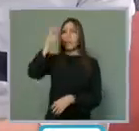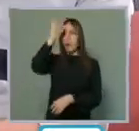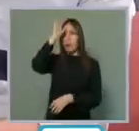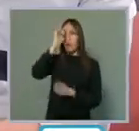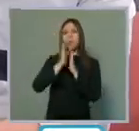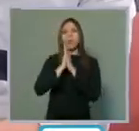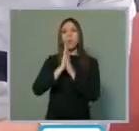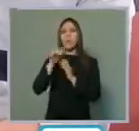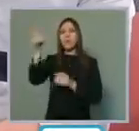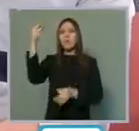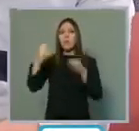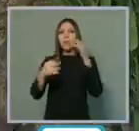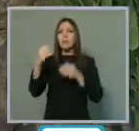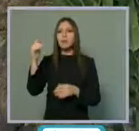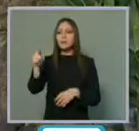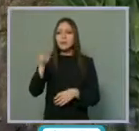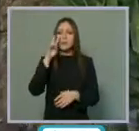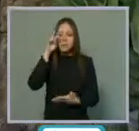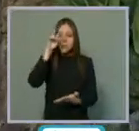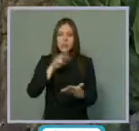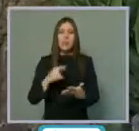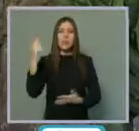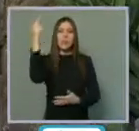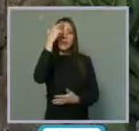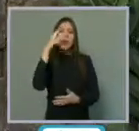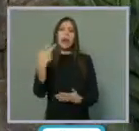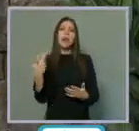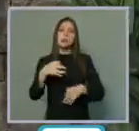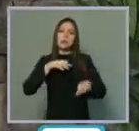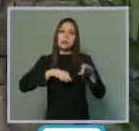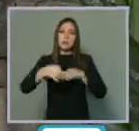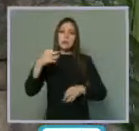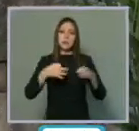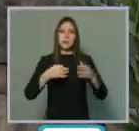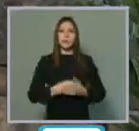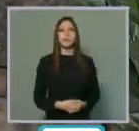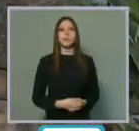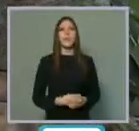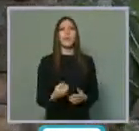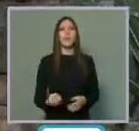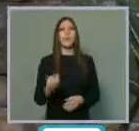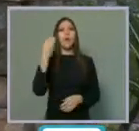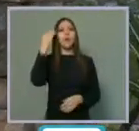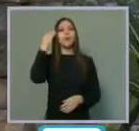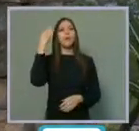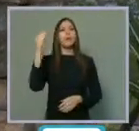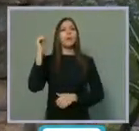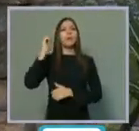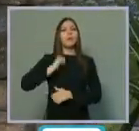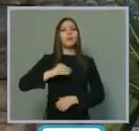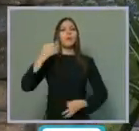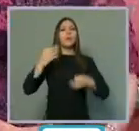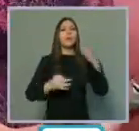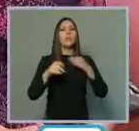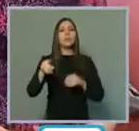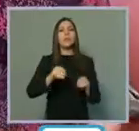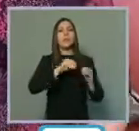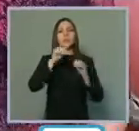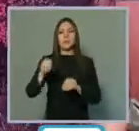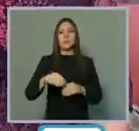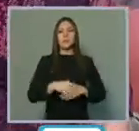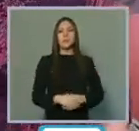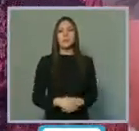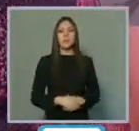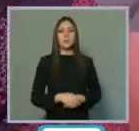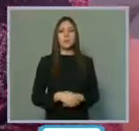revise. Ok, a ver, y entonces, ¿cuánto tiempo duran ustedes en este puesto? Mira, muy interesante la pregunta. A raíz